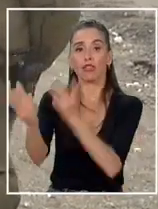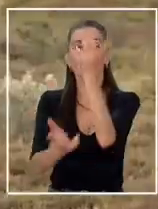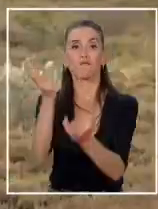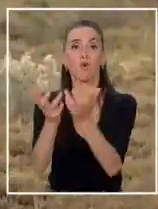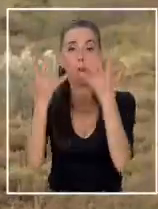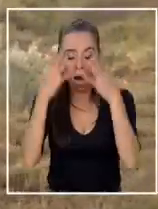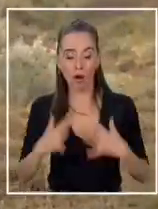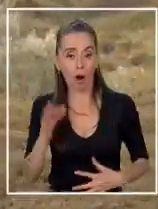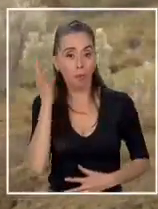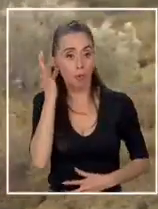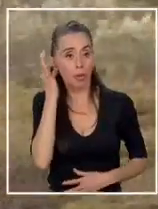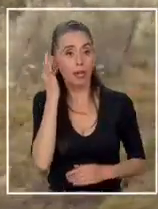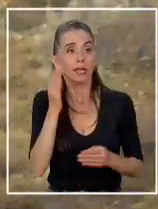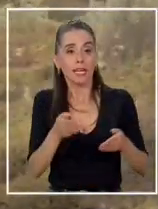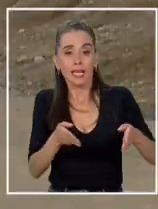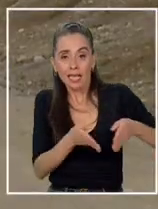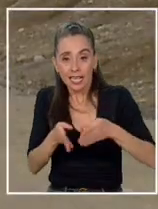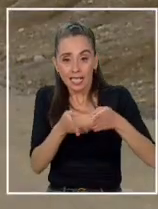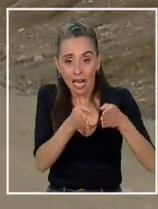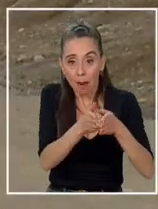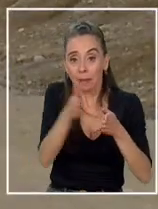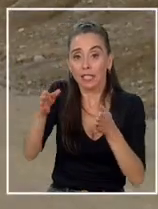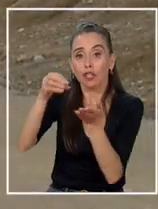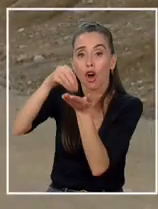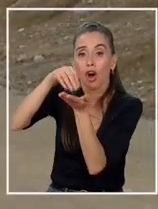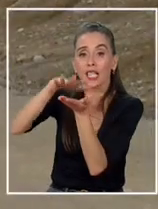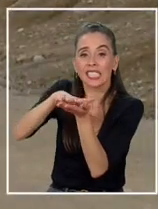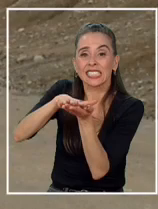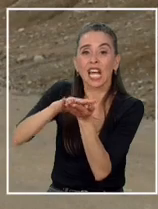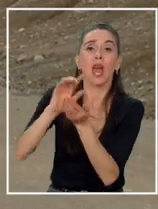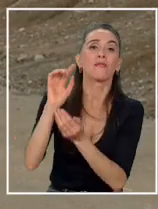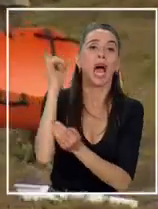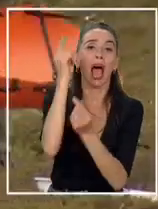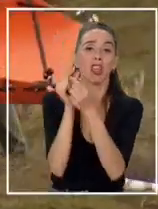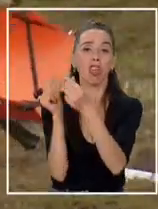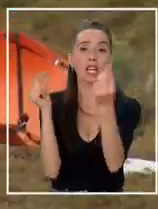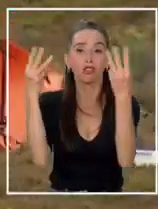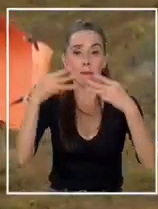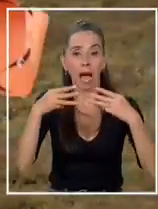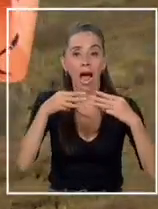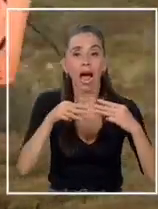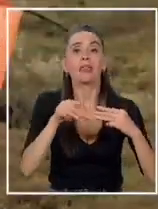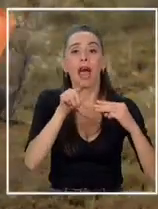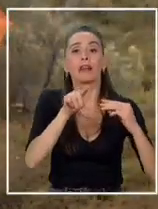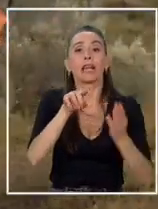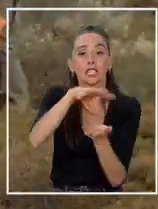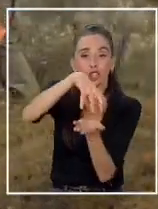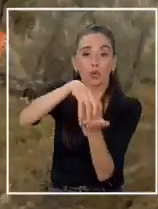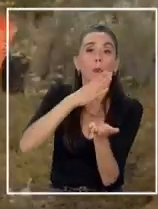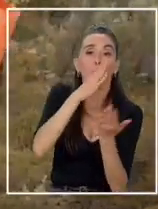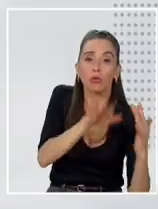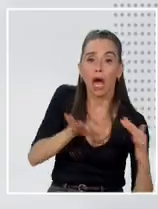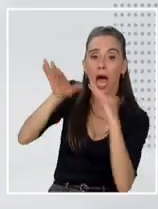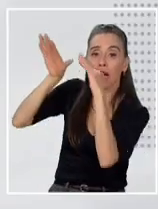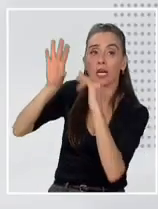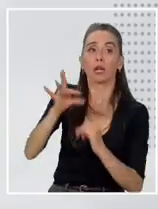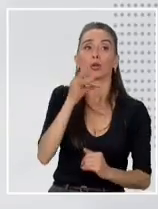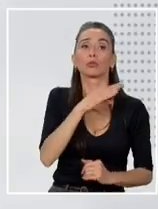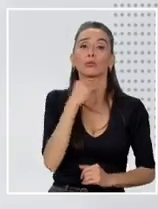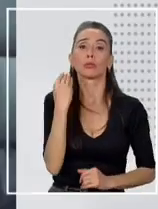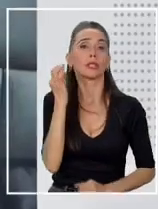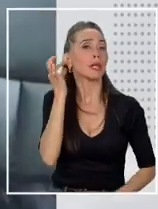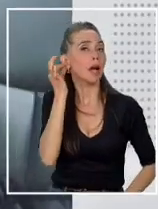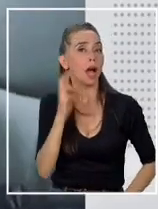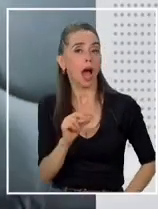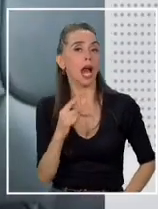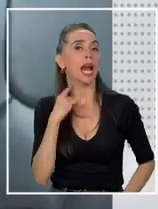A un costado del camino, a la Reserva Nacional Magallanes, en la parte alta de Punta Arenas, fue encontrada sin vida Raquel